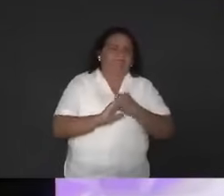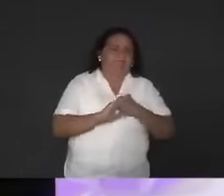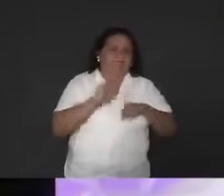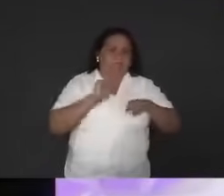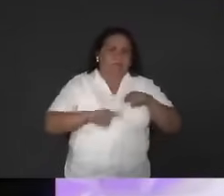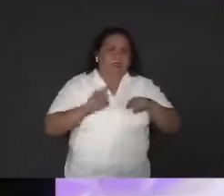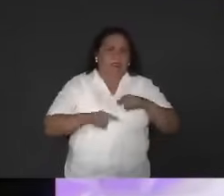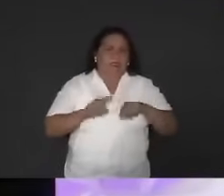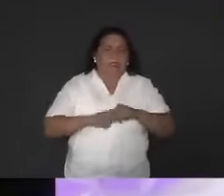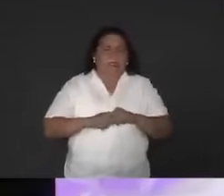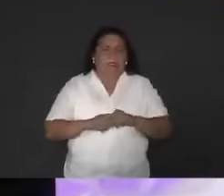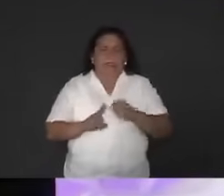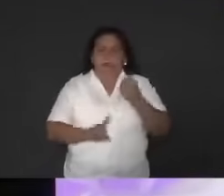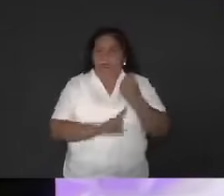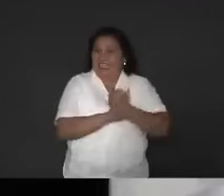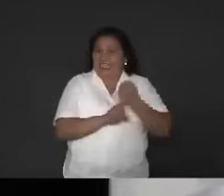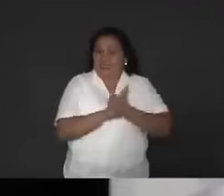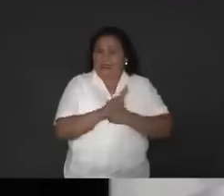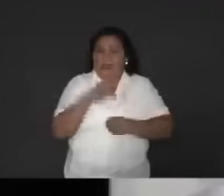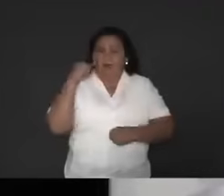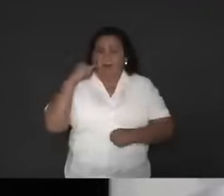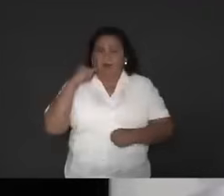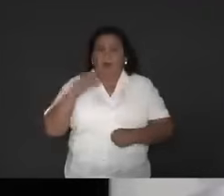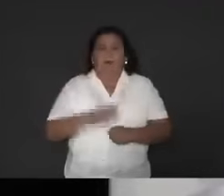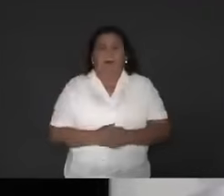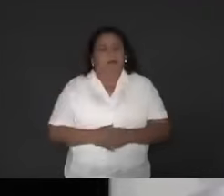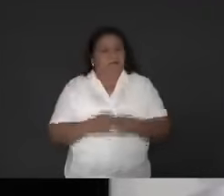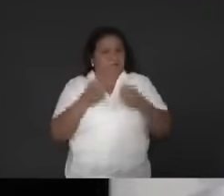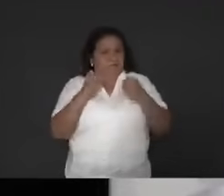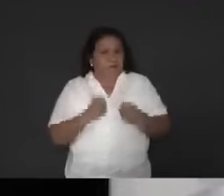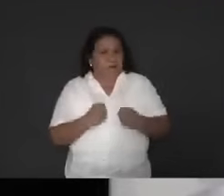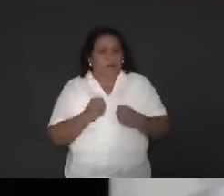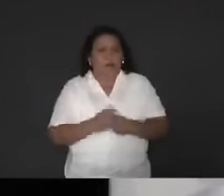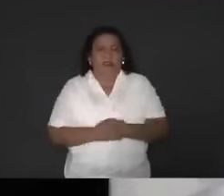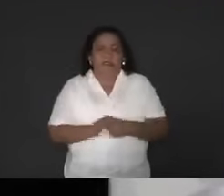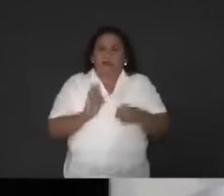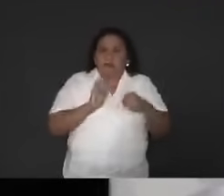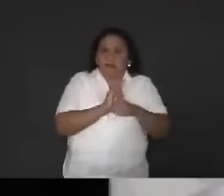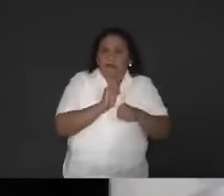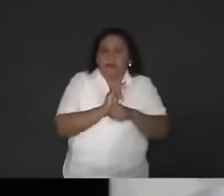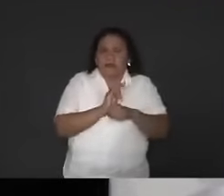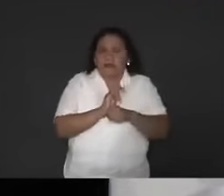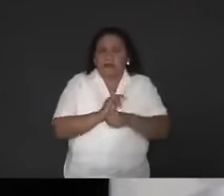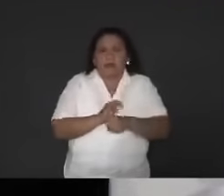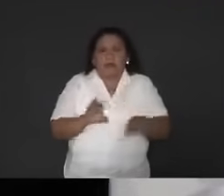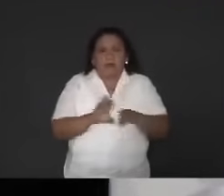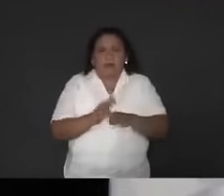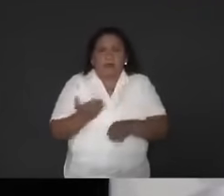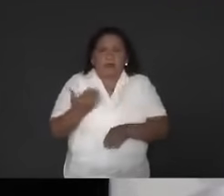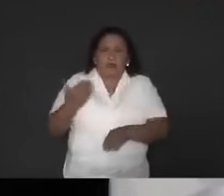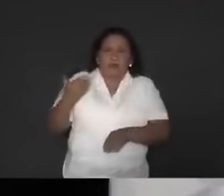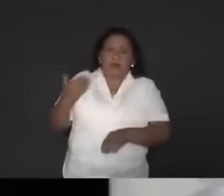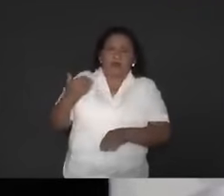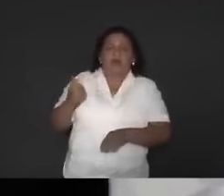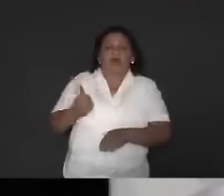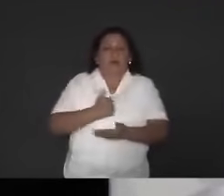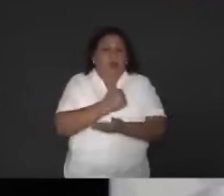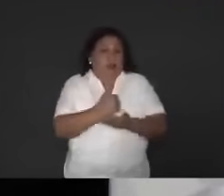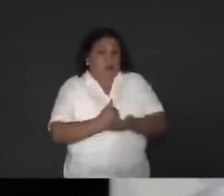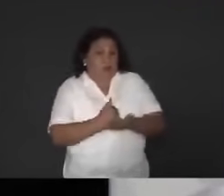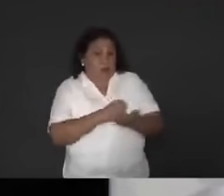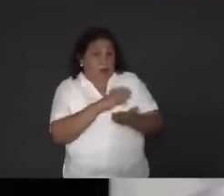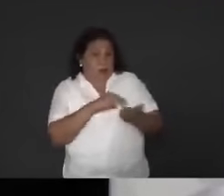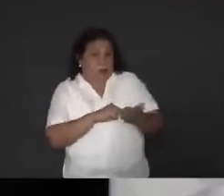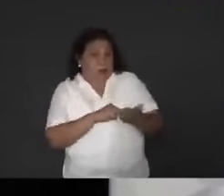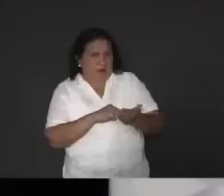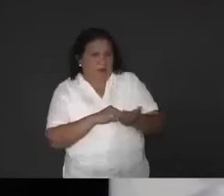estado de Yucatán? Vamos a garantizar la seguridad del estado de Yucatán, como lo hice en la ciudad de Mérida durante el tiempo que fui alcalde.